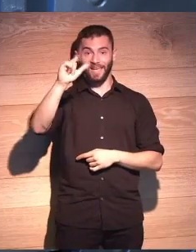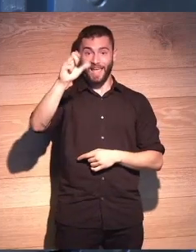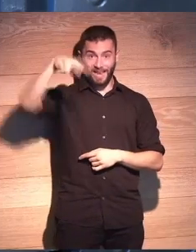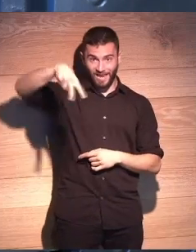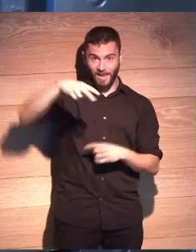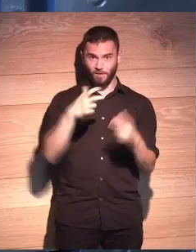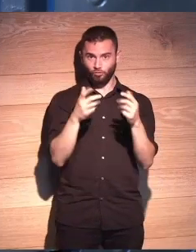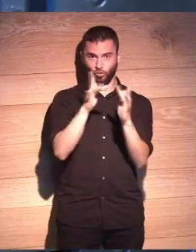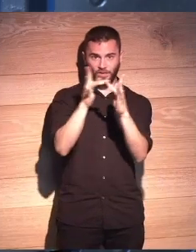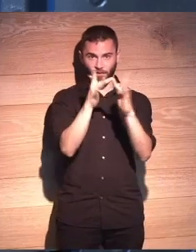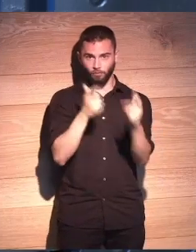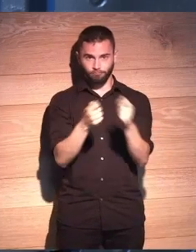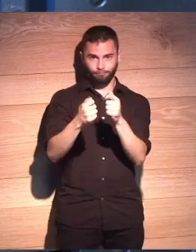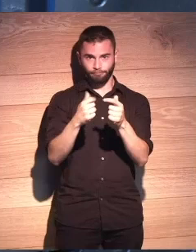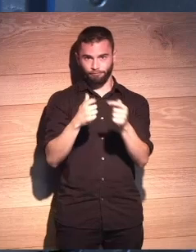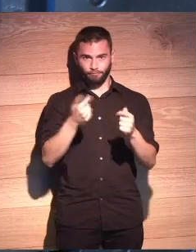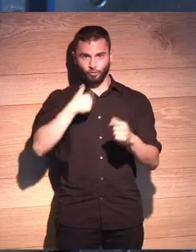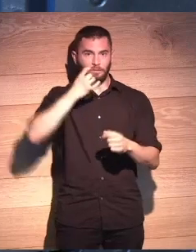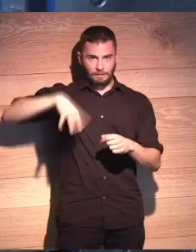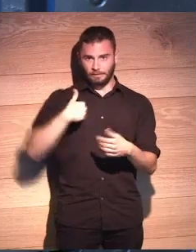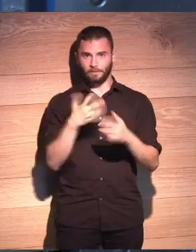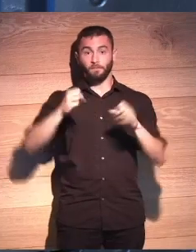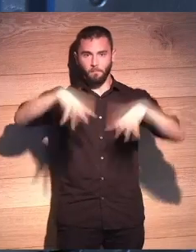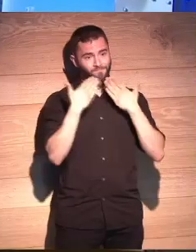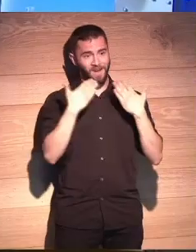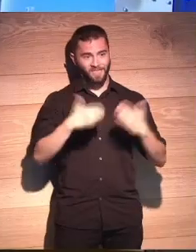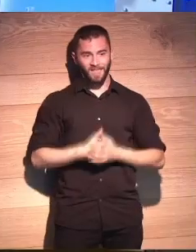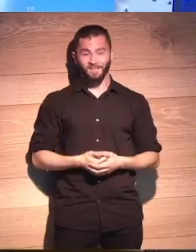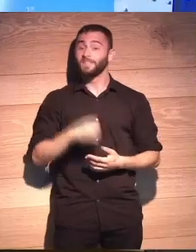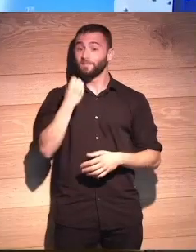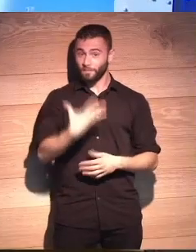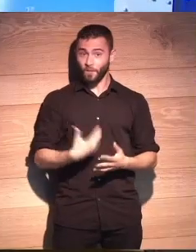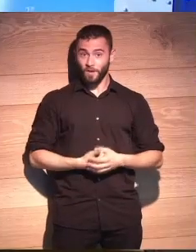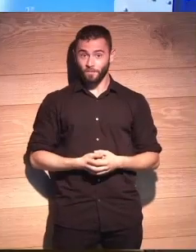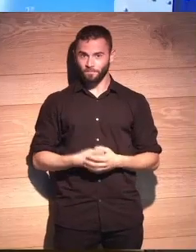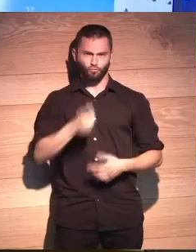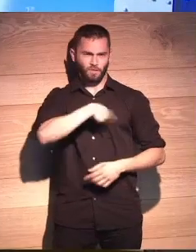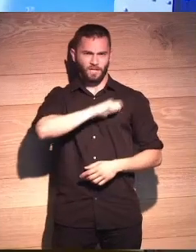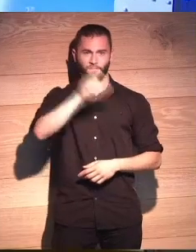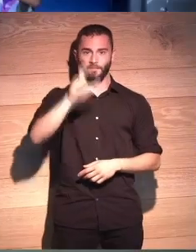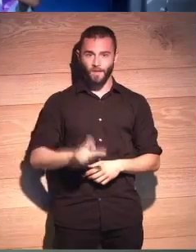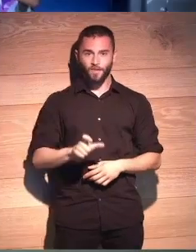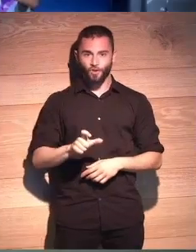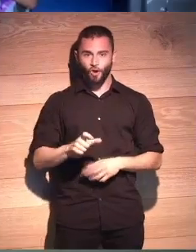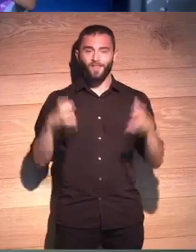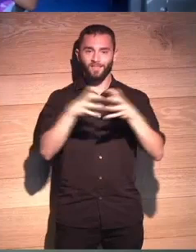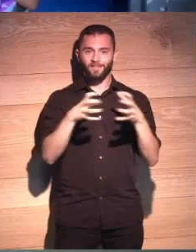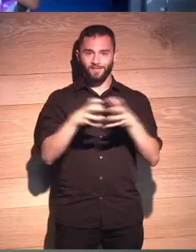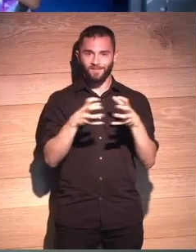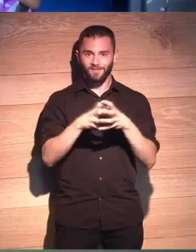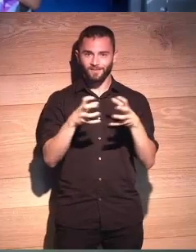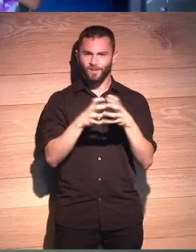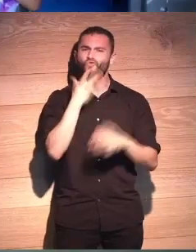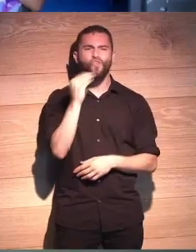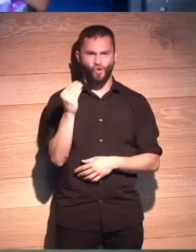le contacté, le dije quién era y la magia de Internet me dijo, ah, pues me encantaría. Bueno, pues este es un español granadino,